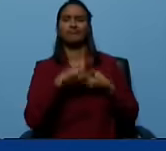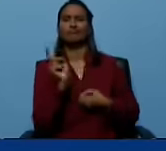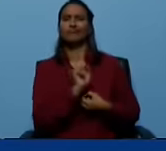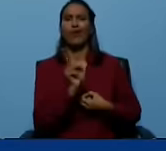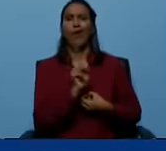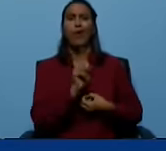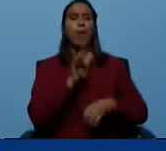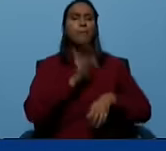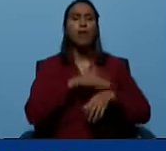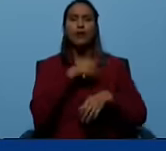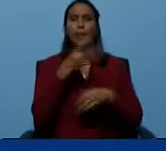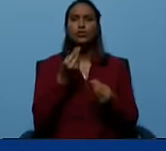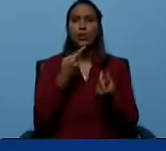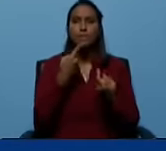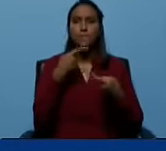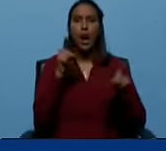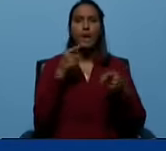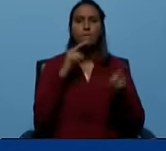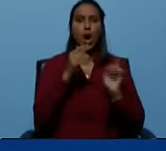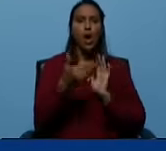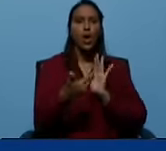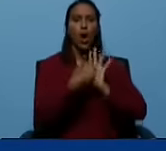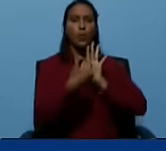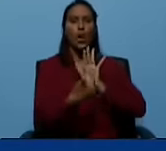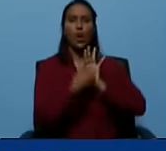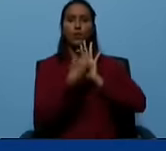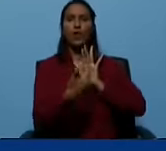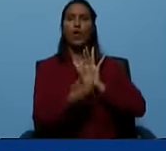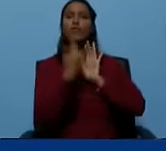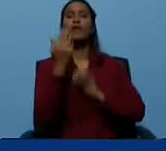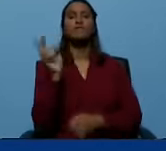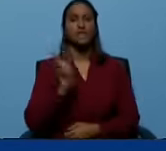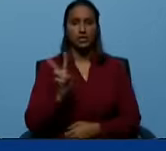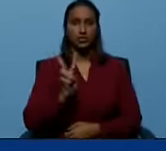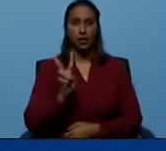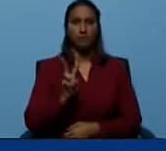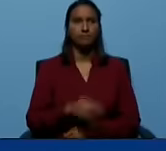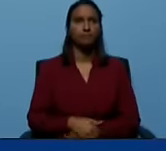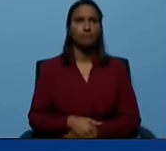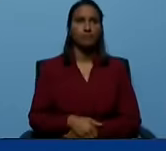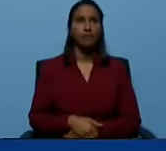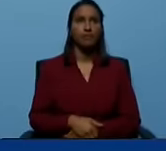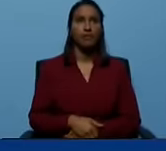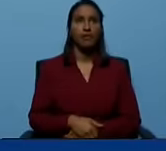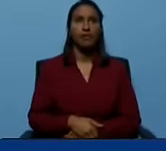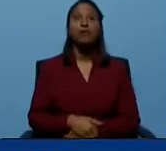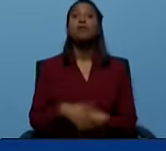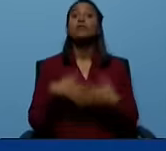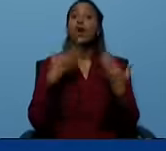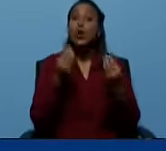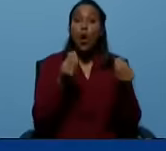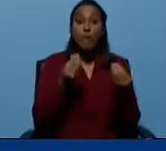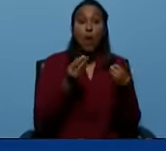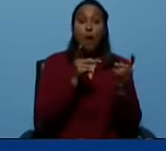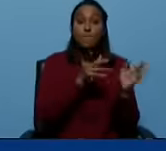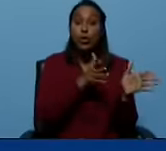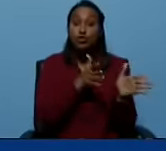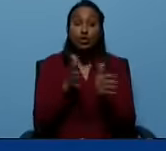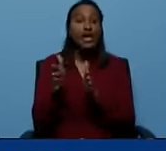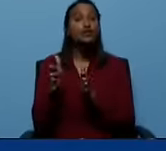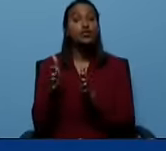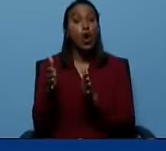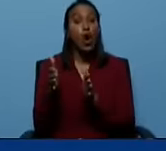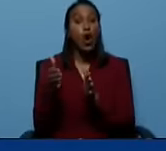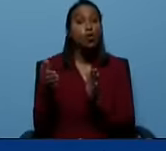atacarnos. El proceso para derrotar este golpe criminal ha sido